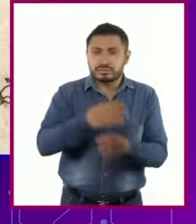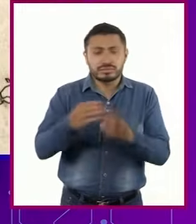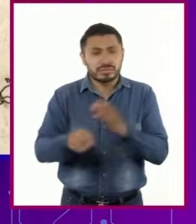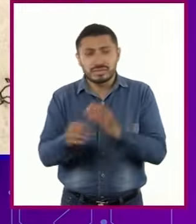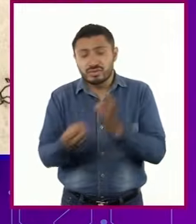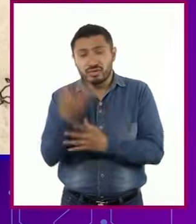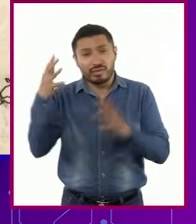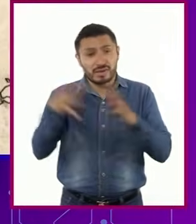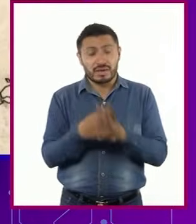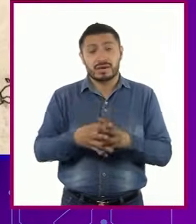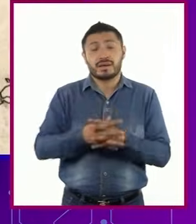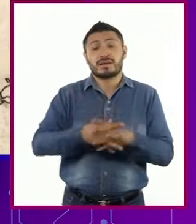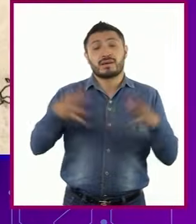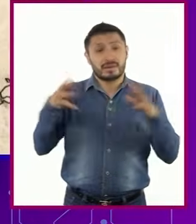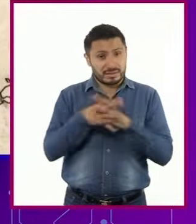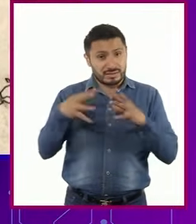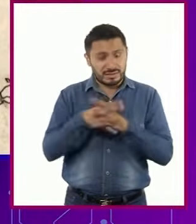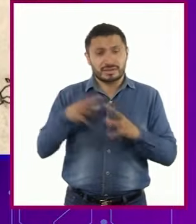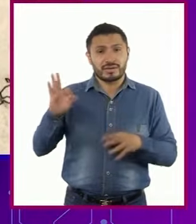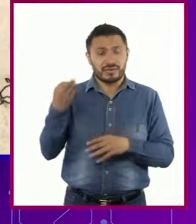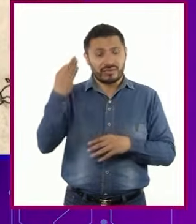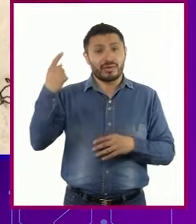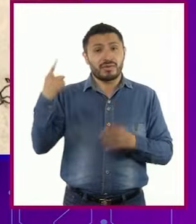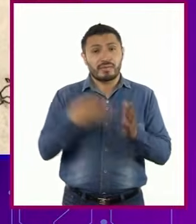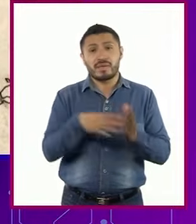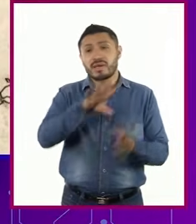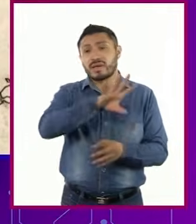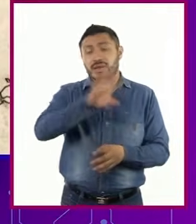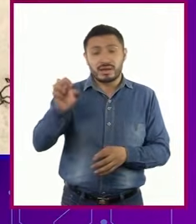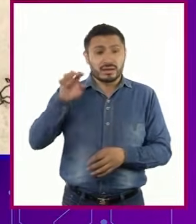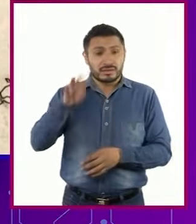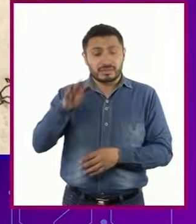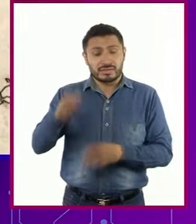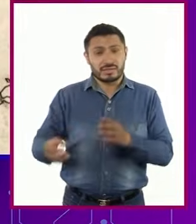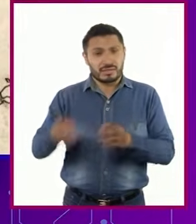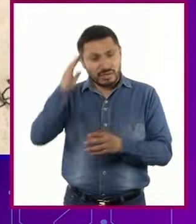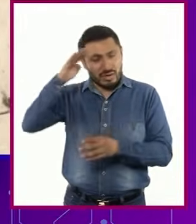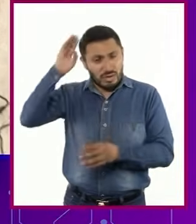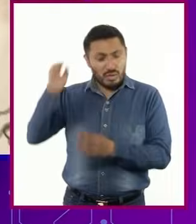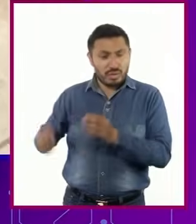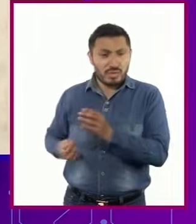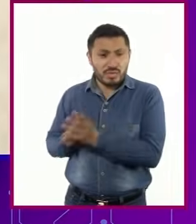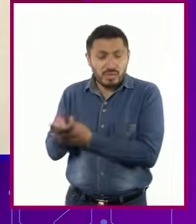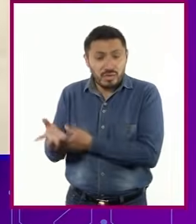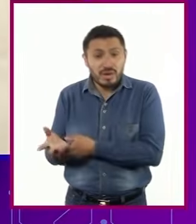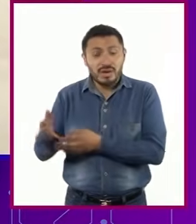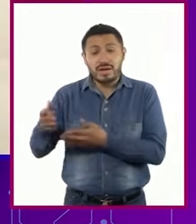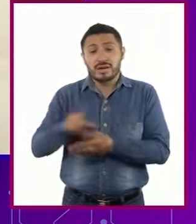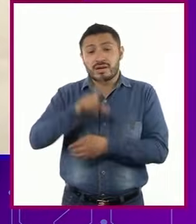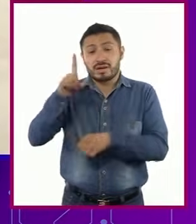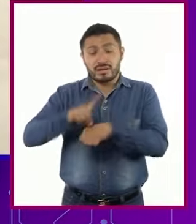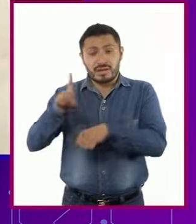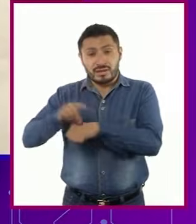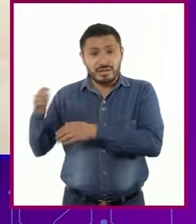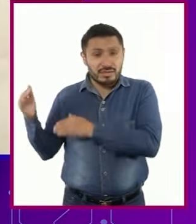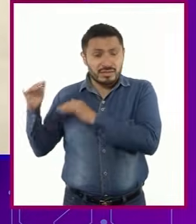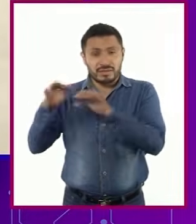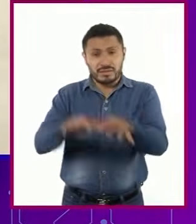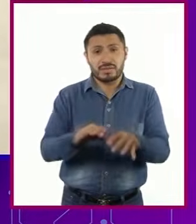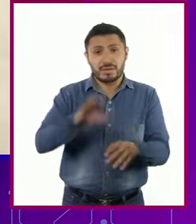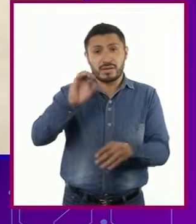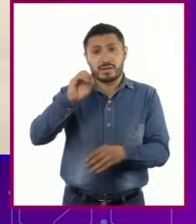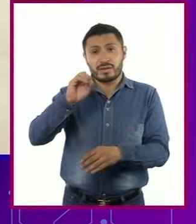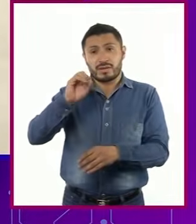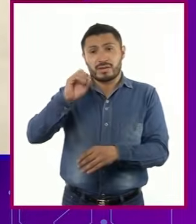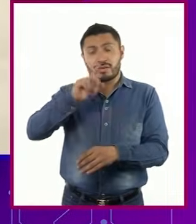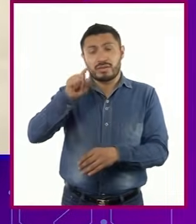de 1519 salieron de Cuba y días después llegaron a Cozumel. Ahí encontraron a Jerónimo